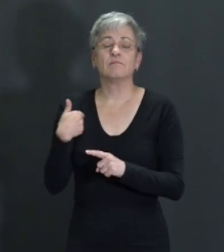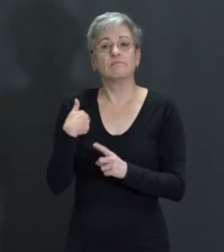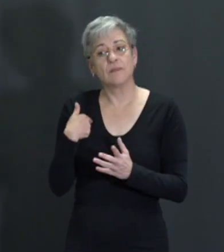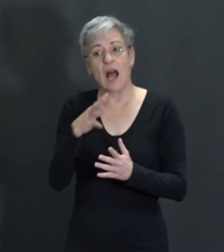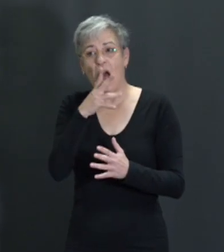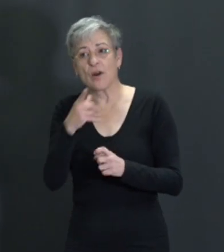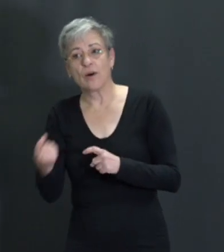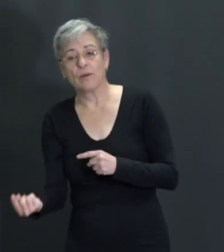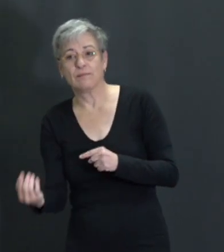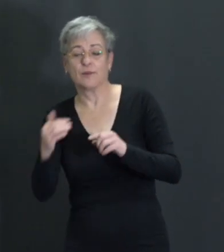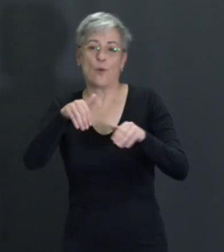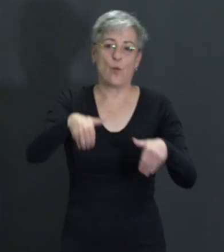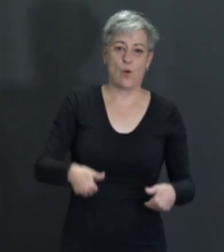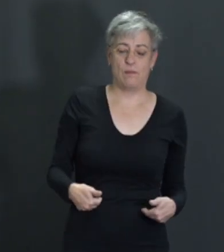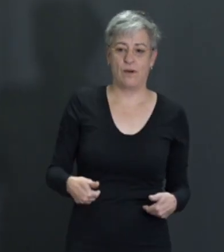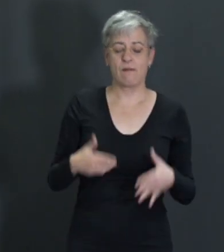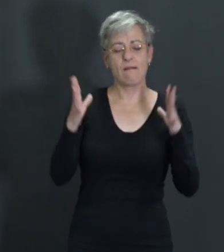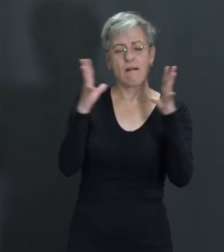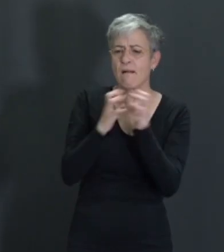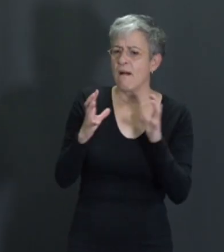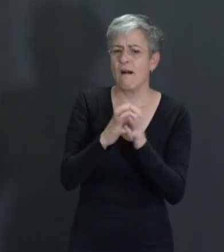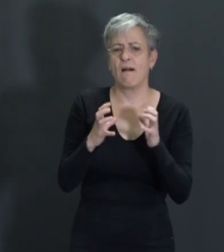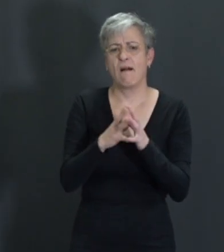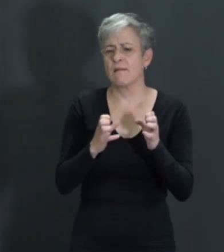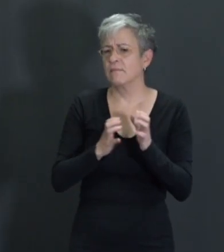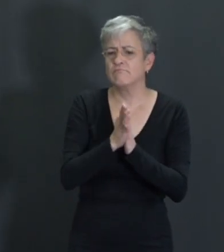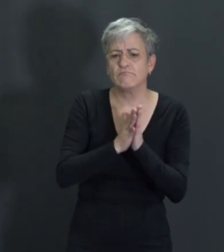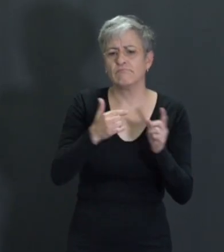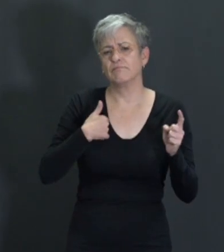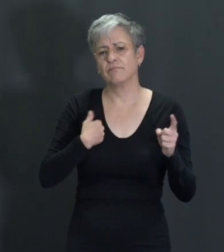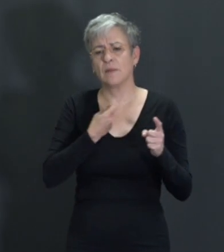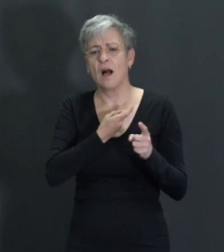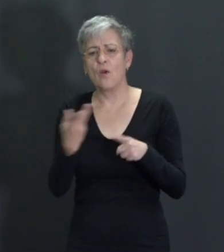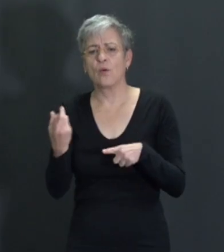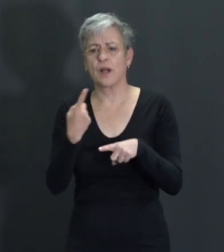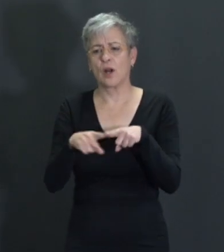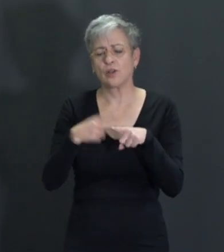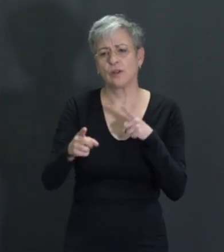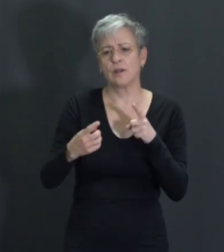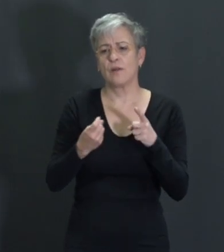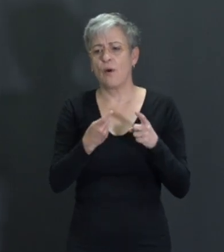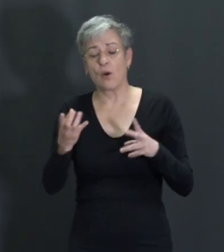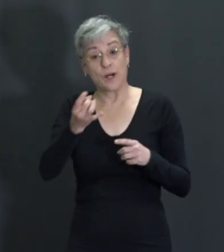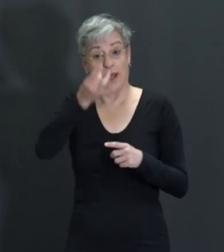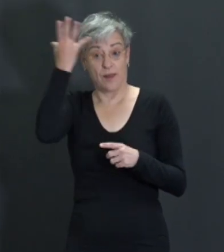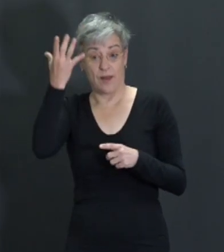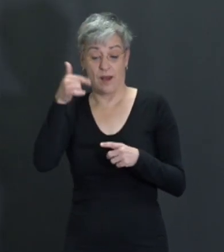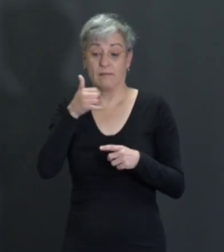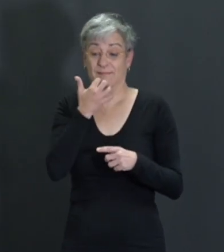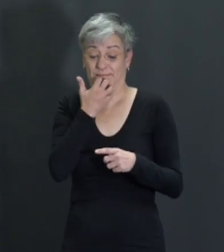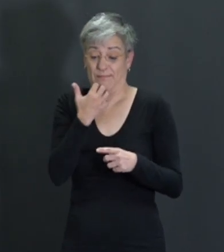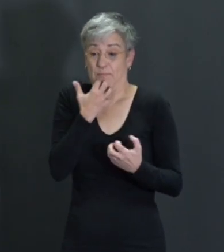pues ahora vuelvo con muchísimas ganas de que algunas iniciativas como es esta